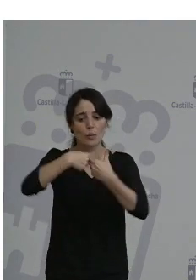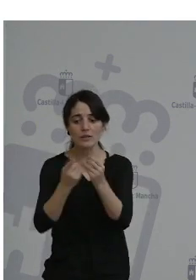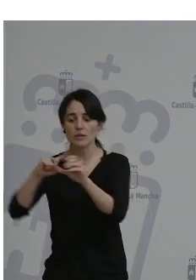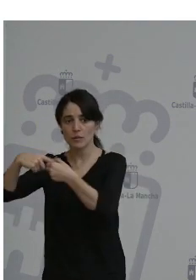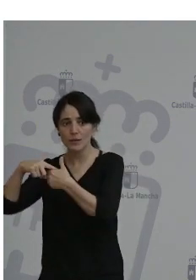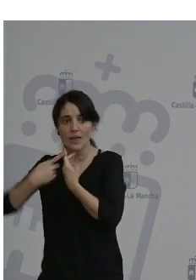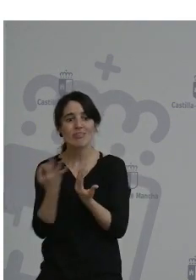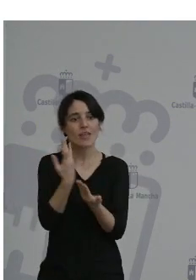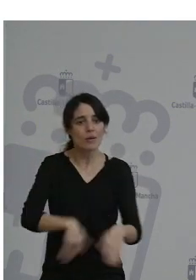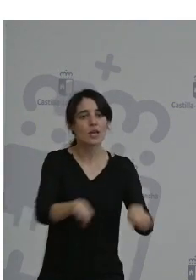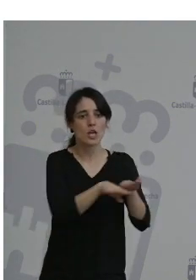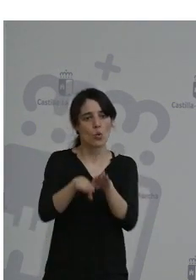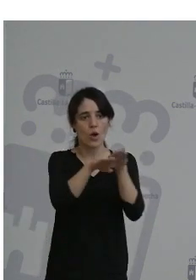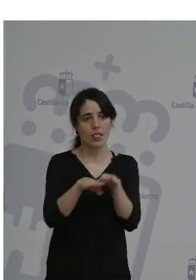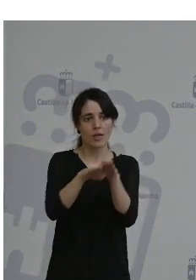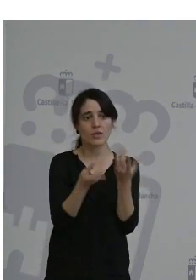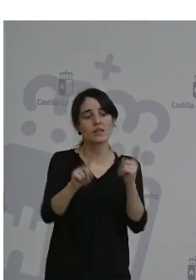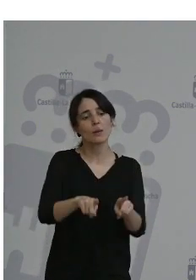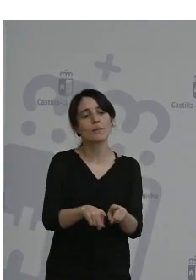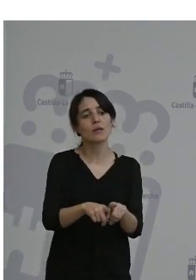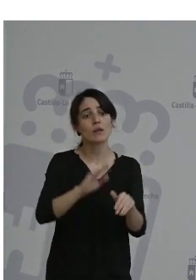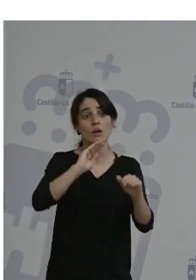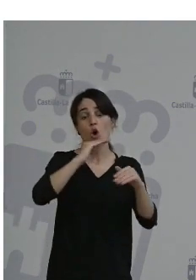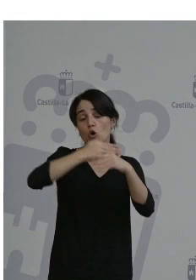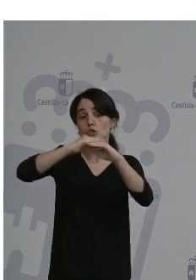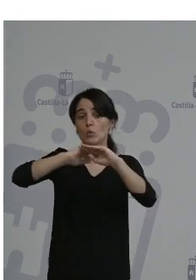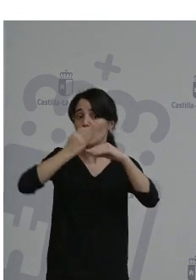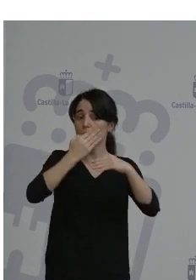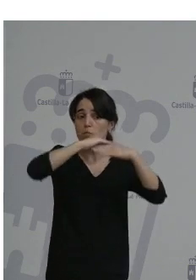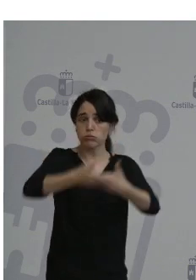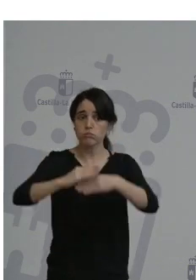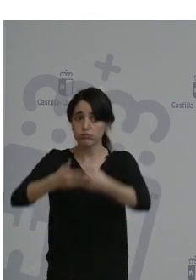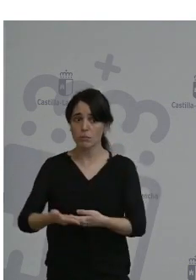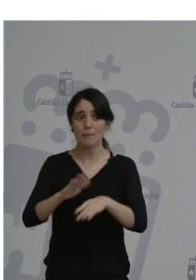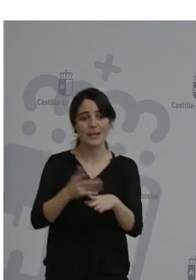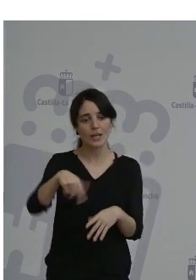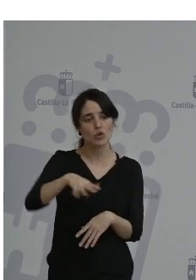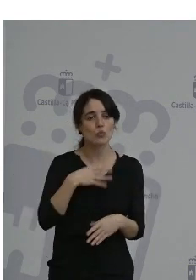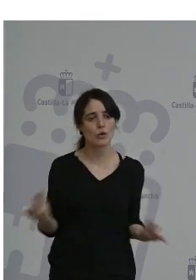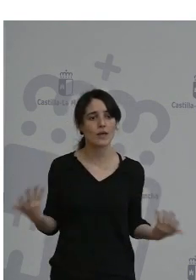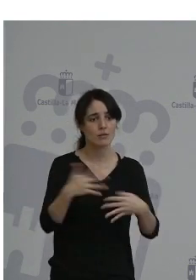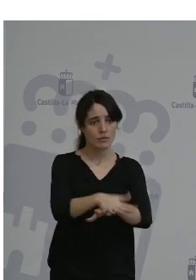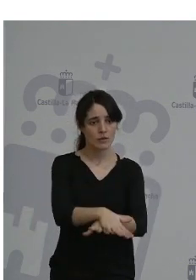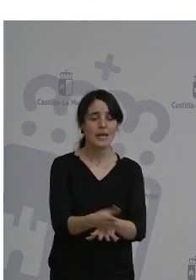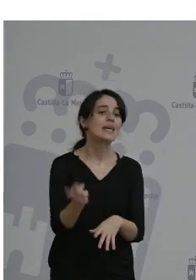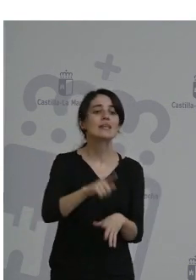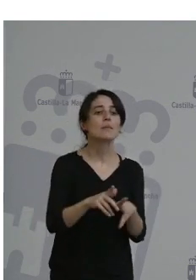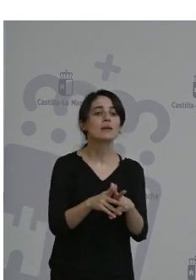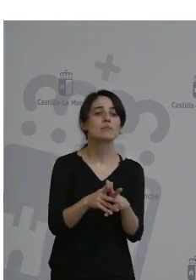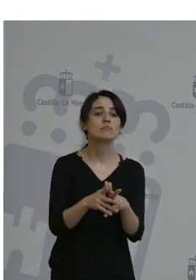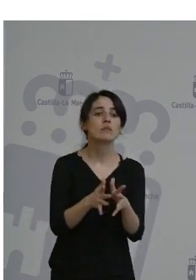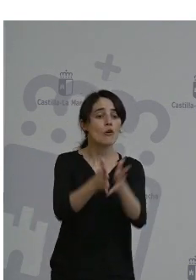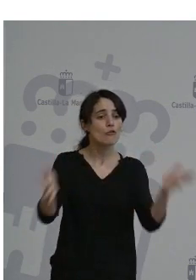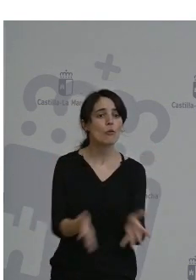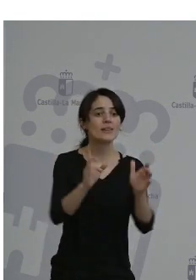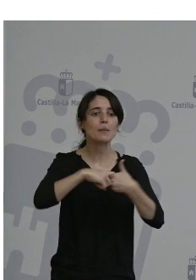remover los obstáculos que impidan o dificulten su plenitud y facilitar la participación de todos los ciudadanos